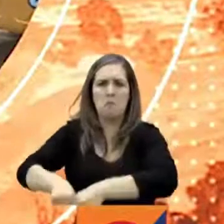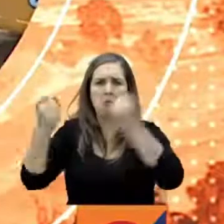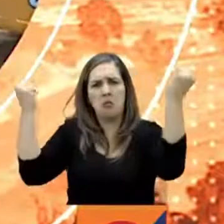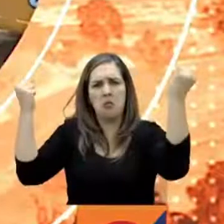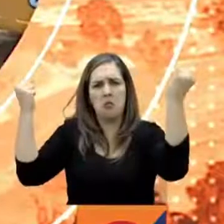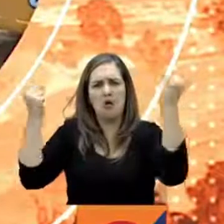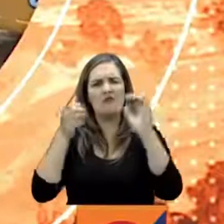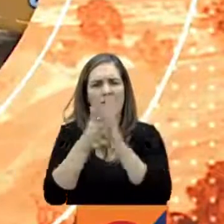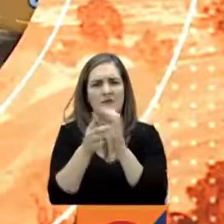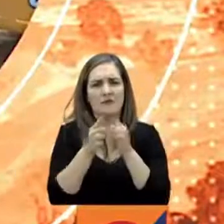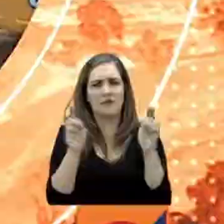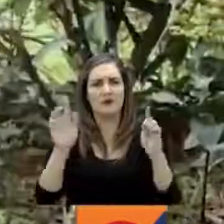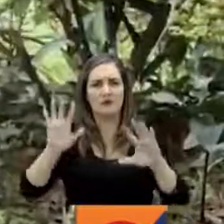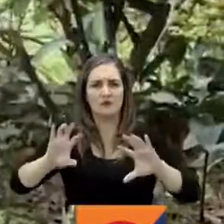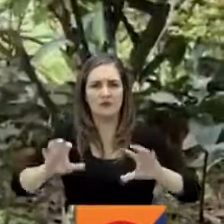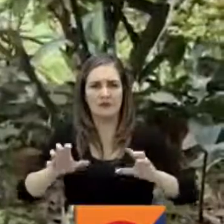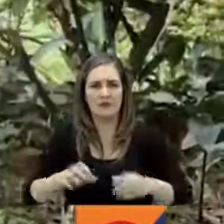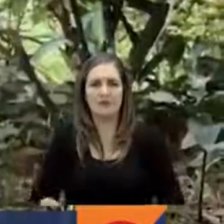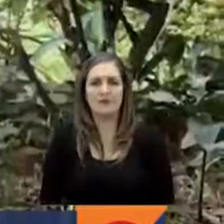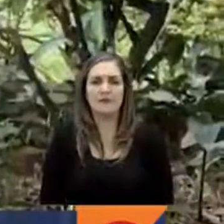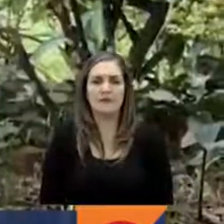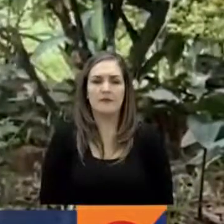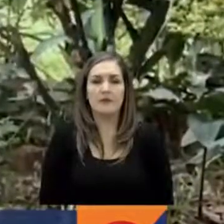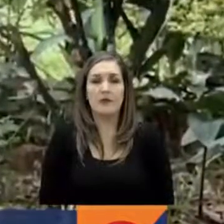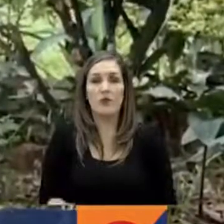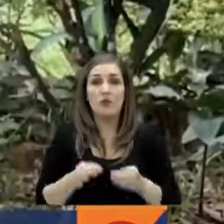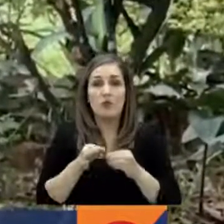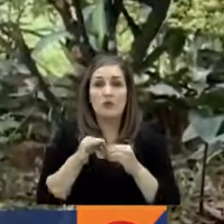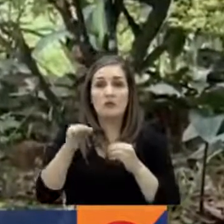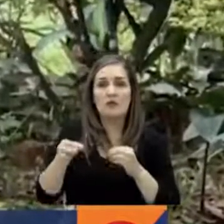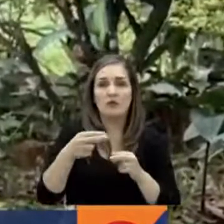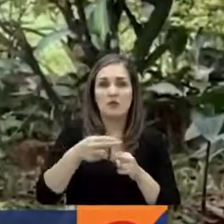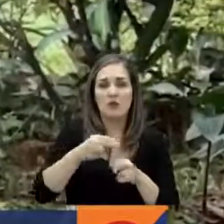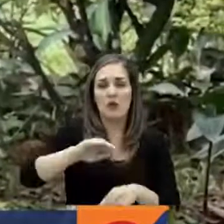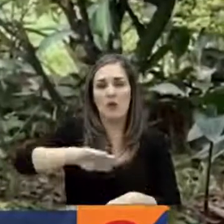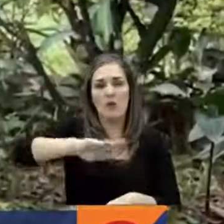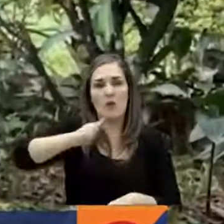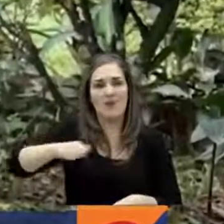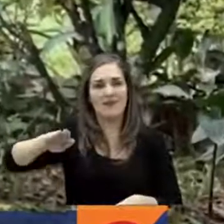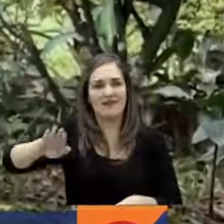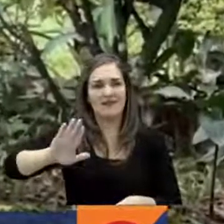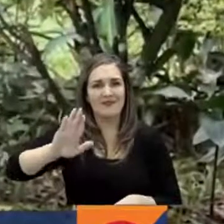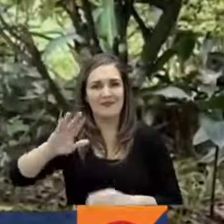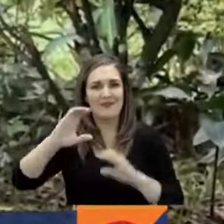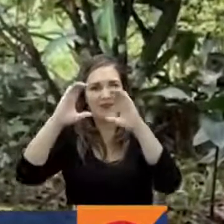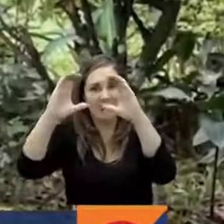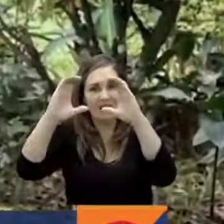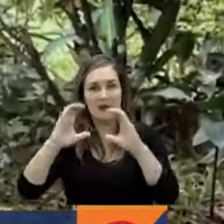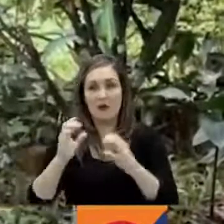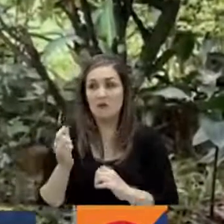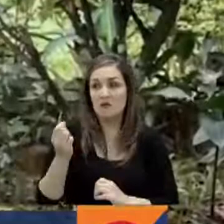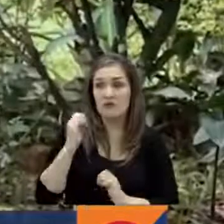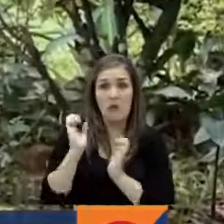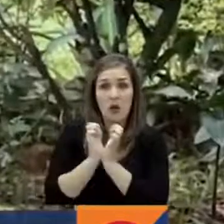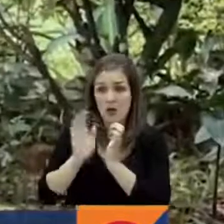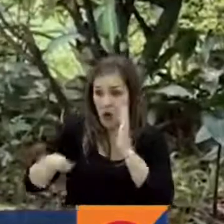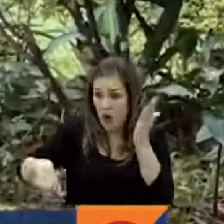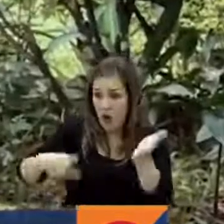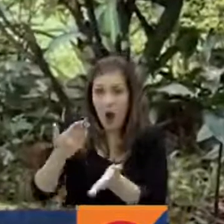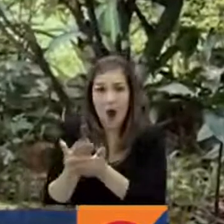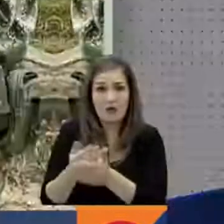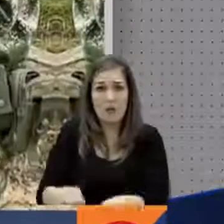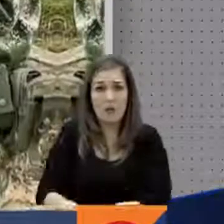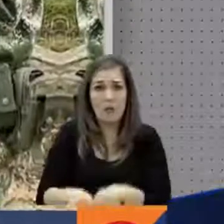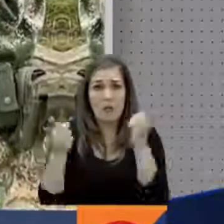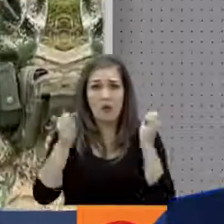periodista de Radio Nacional. En el municipio de La Montañita, Caquetá, desde el pasado mes de mayo, la población se encuentra sin servicio de acueducto.